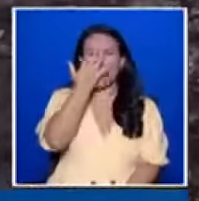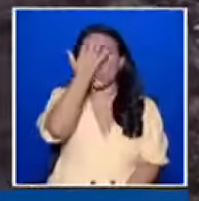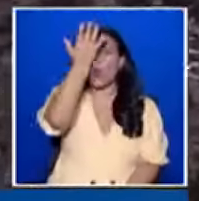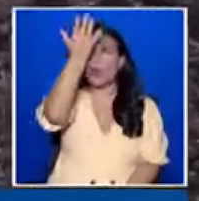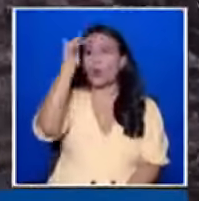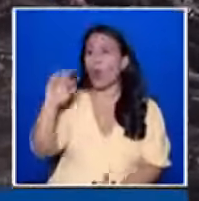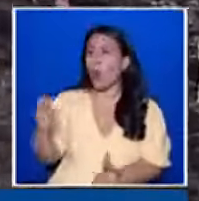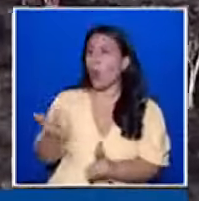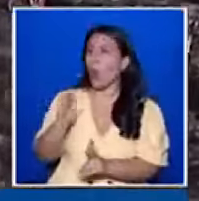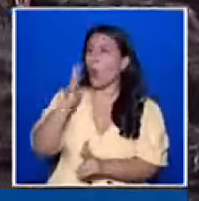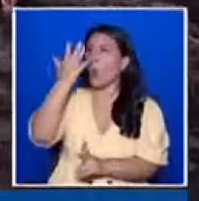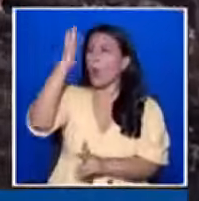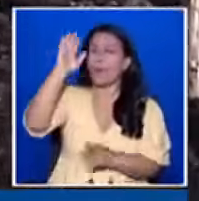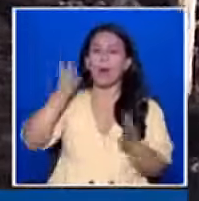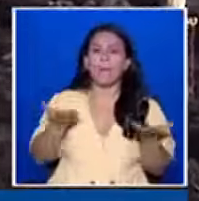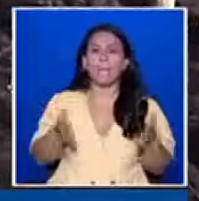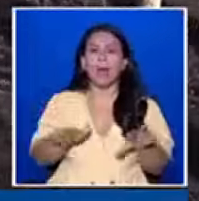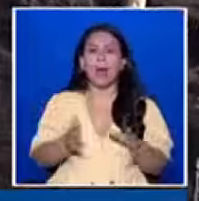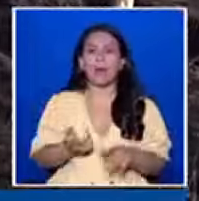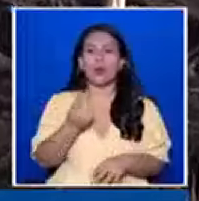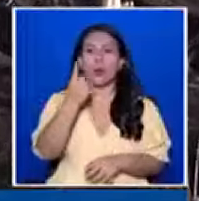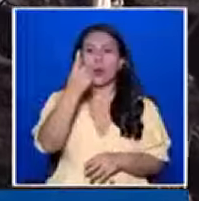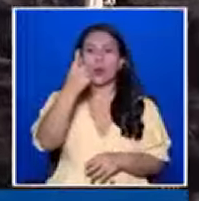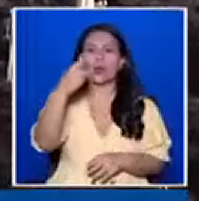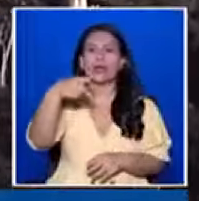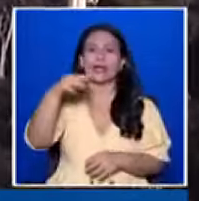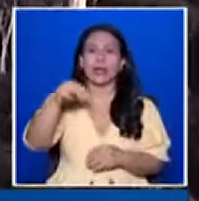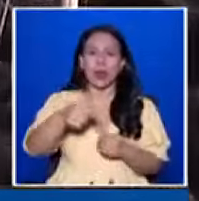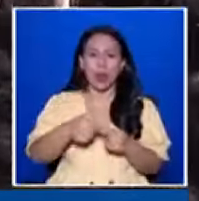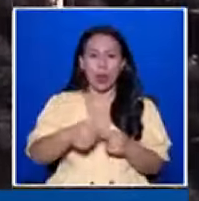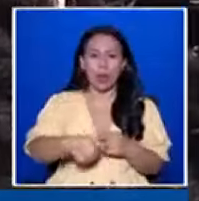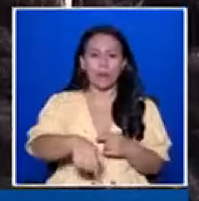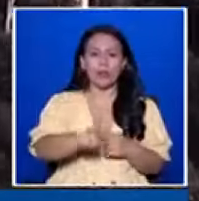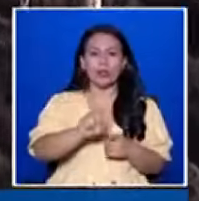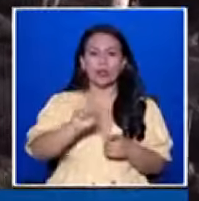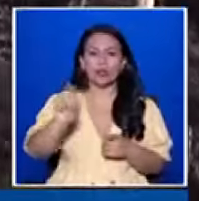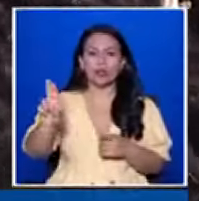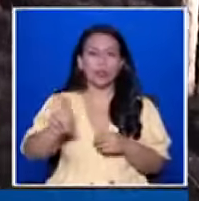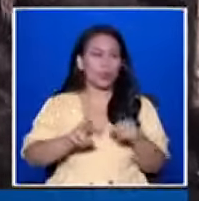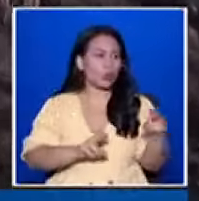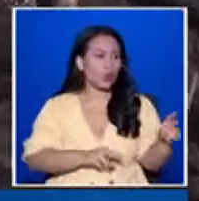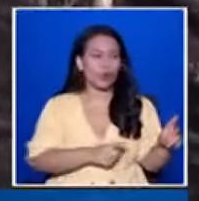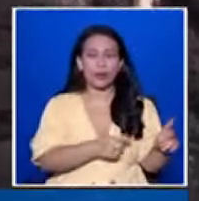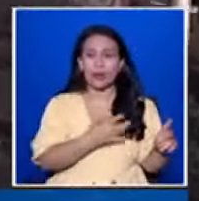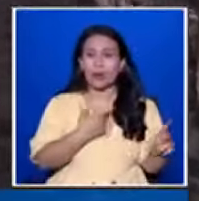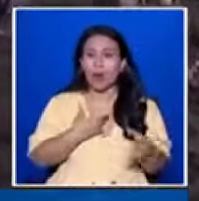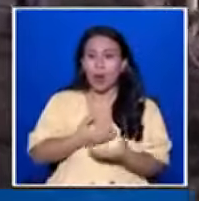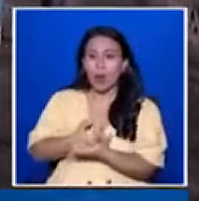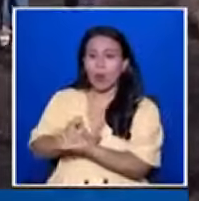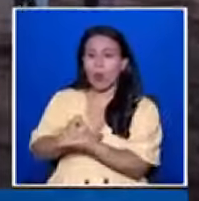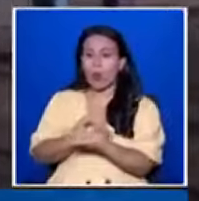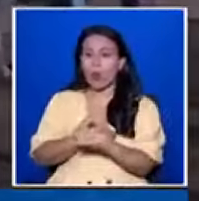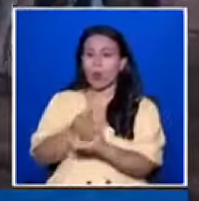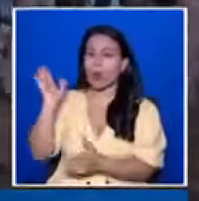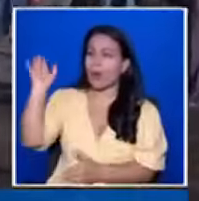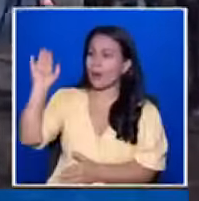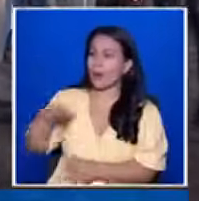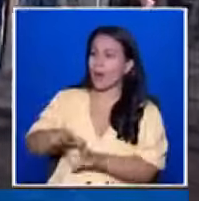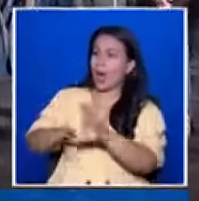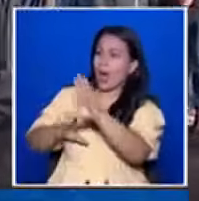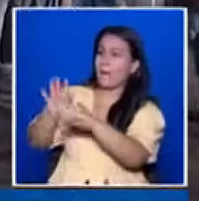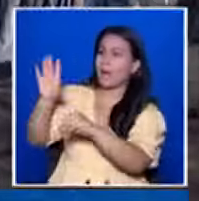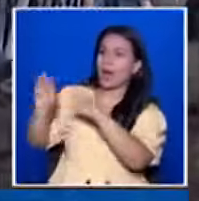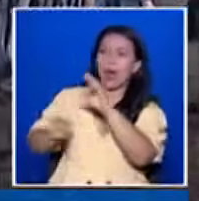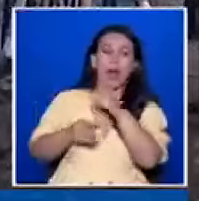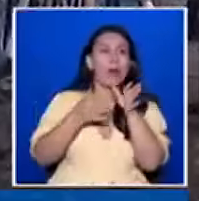hace más o menos unos 1 kilómetro y medio, 2 kilómetros desde el lado sur, Y los bomberos ya empezaron a llegar al sector de las